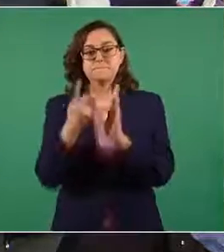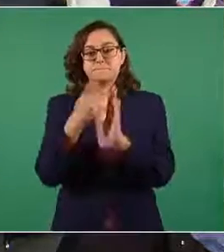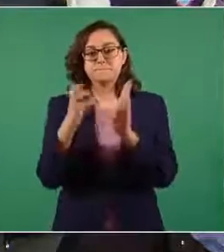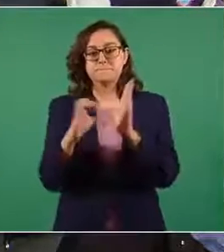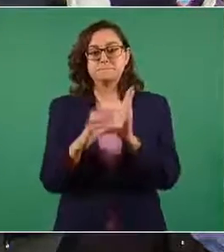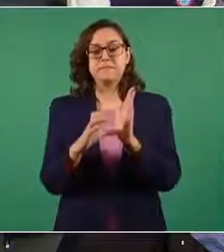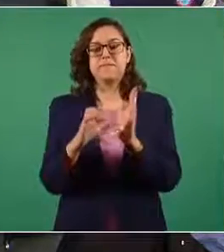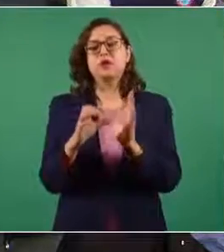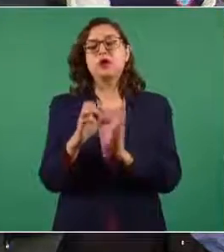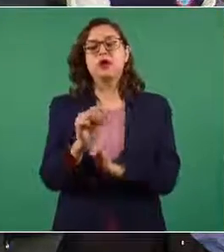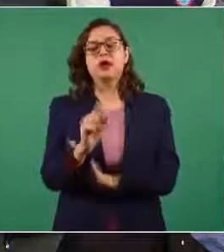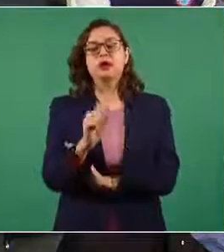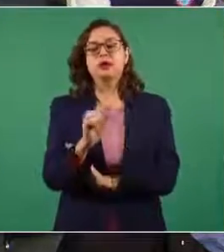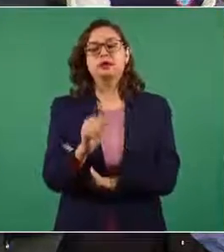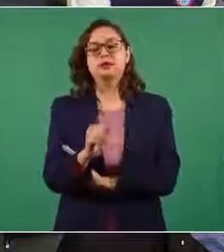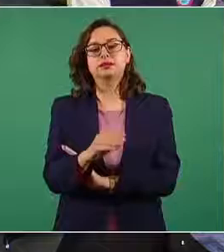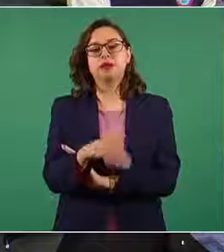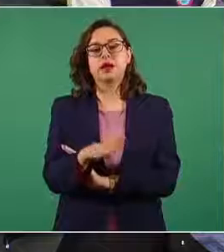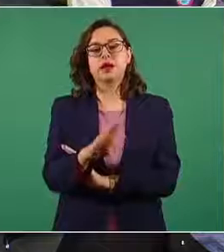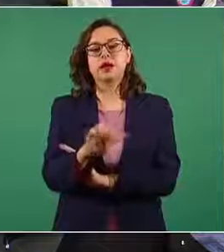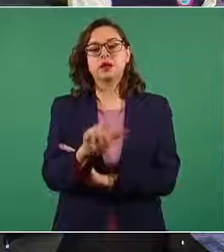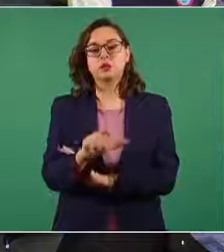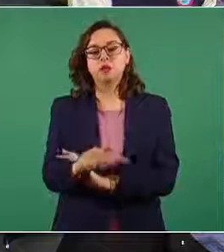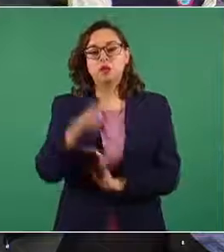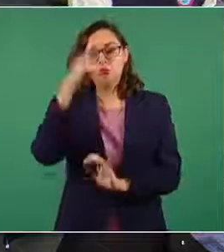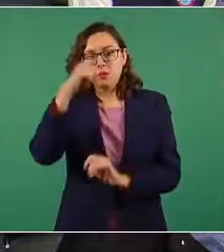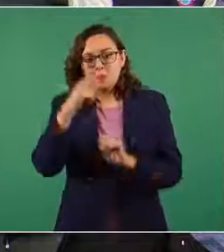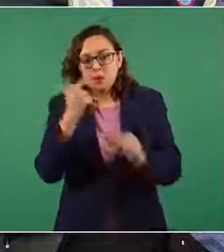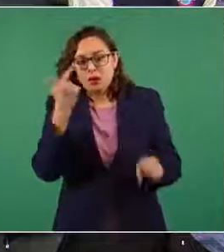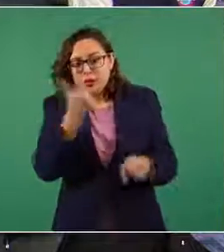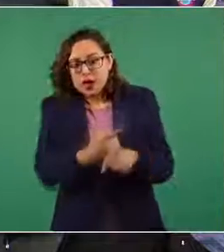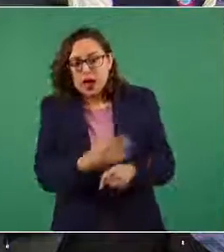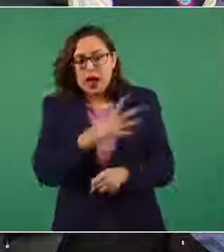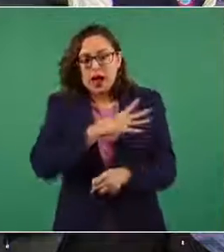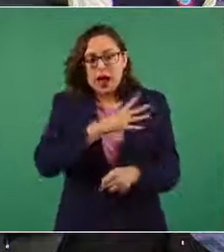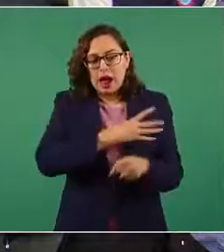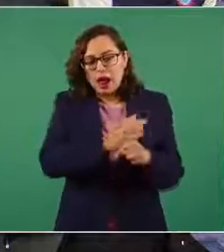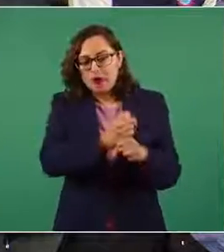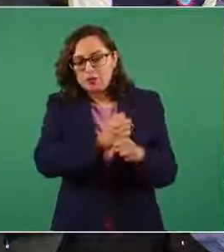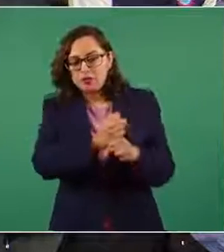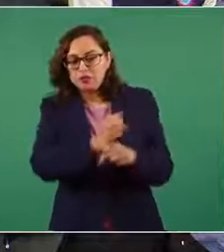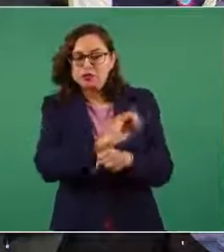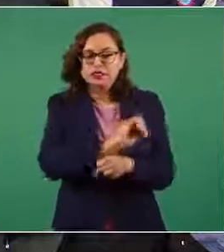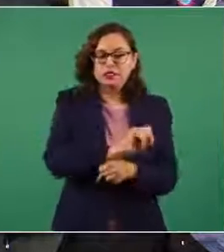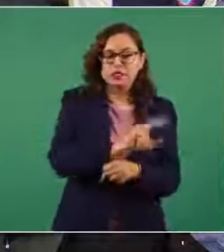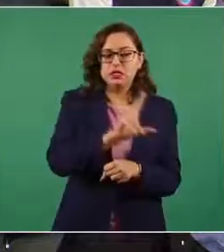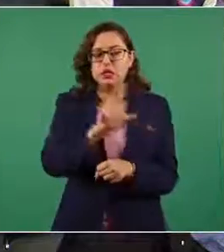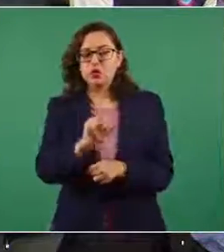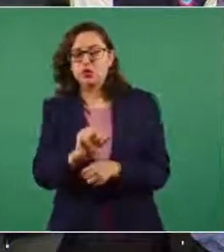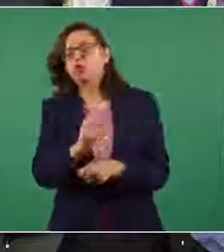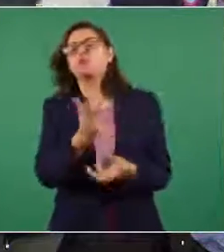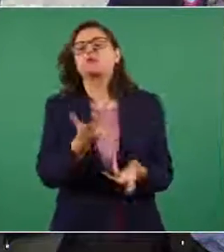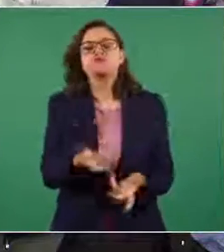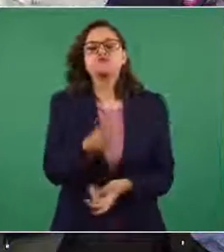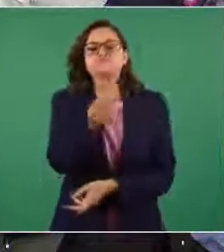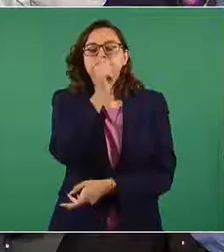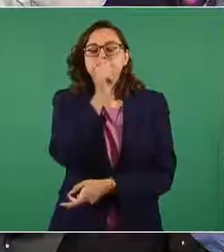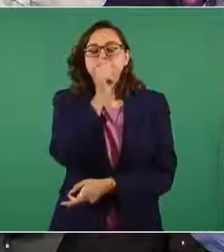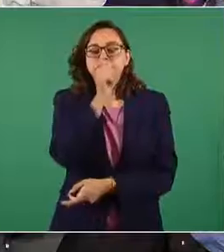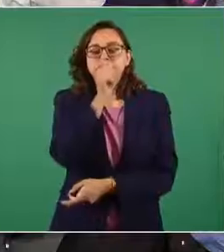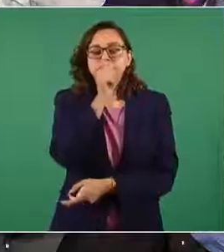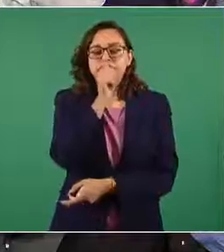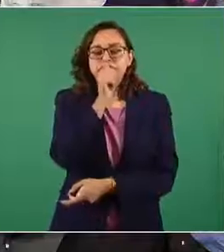de Estambul, que es también una de las uno de los requisitos para poder procesar este tema del